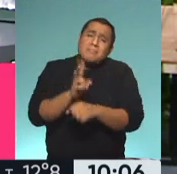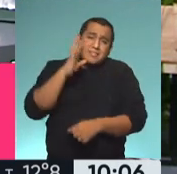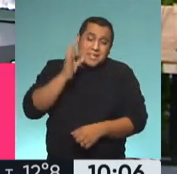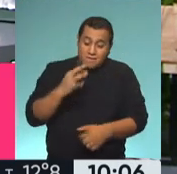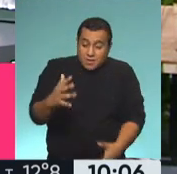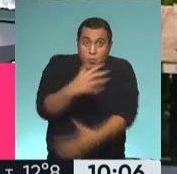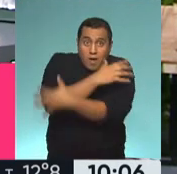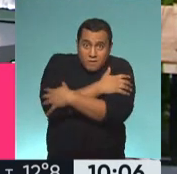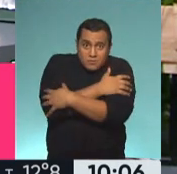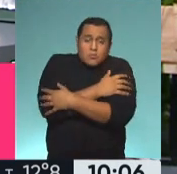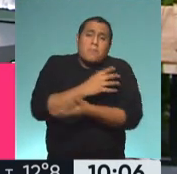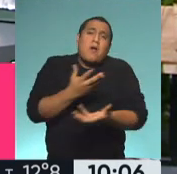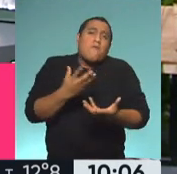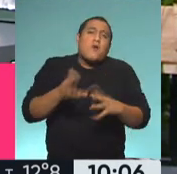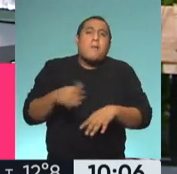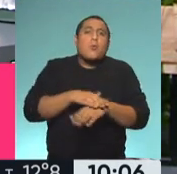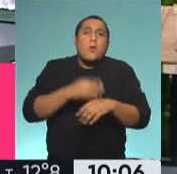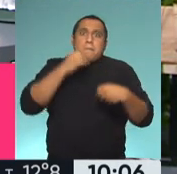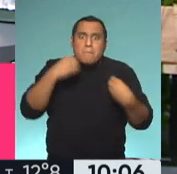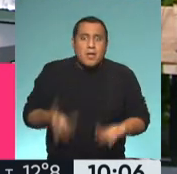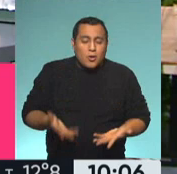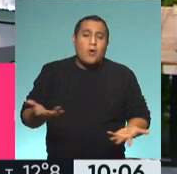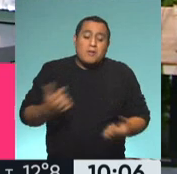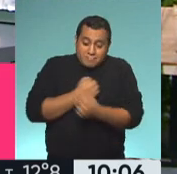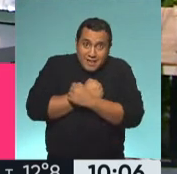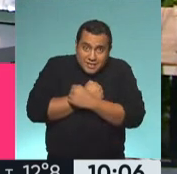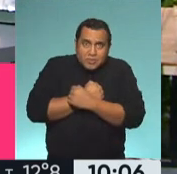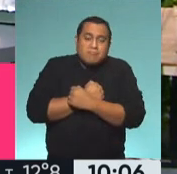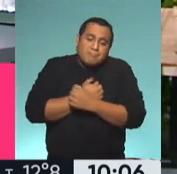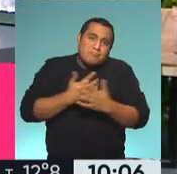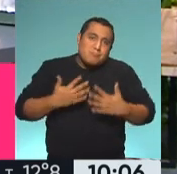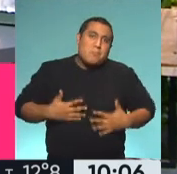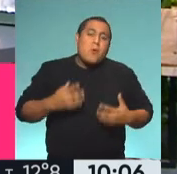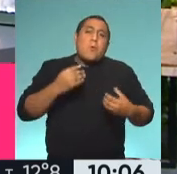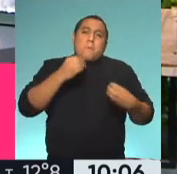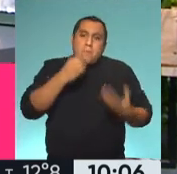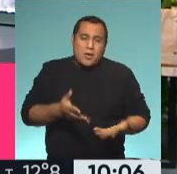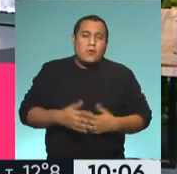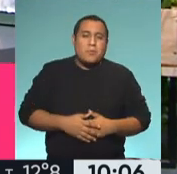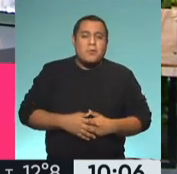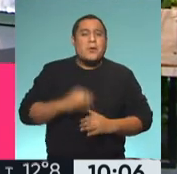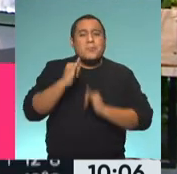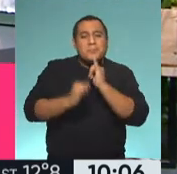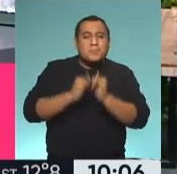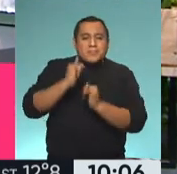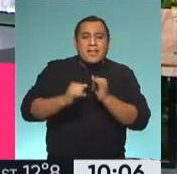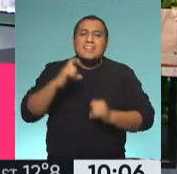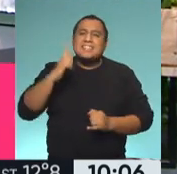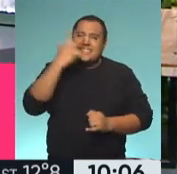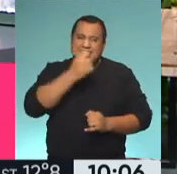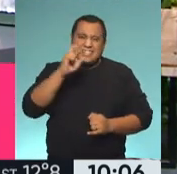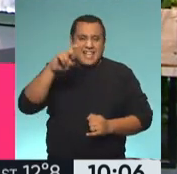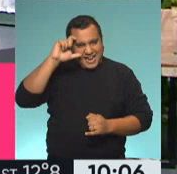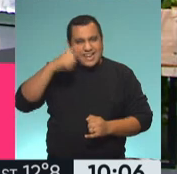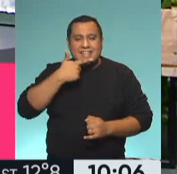abrazos curan, el afecto cura. Bueno, vamos a empezar con Carlitos Chaplin,